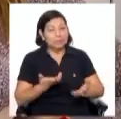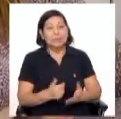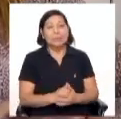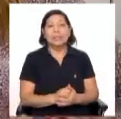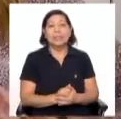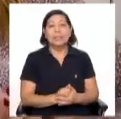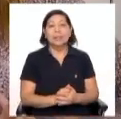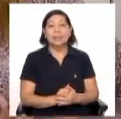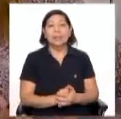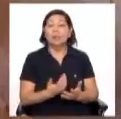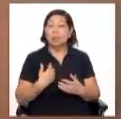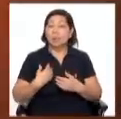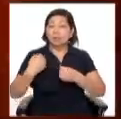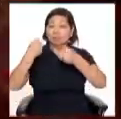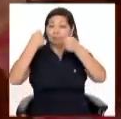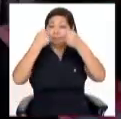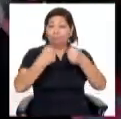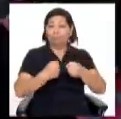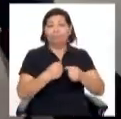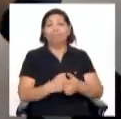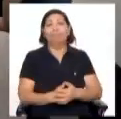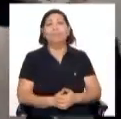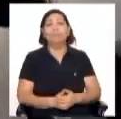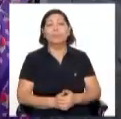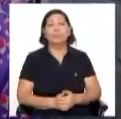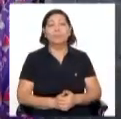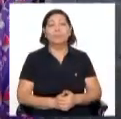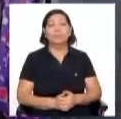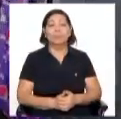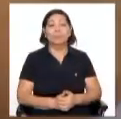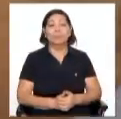¿no? Y los empoderamos.